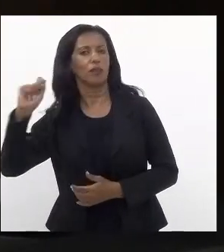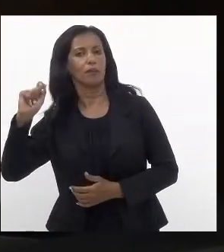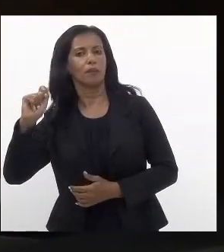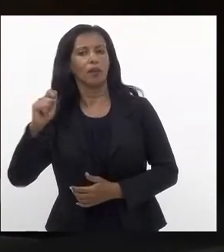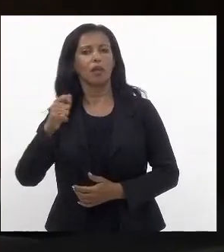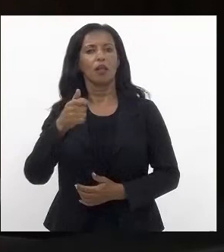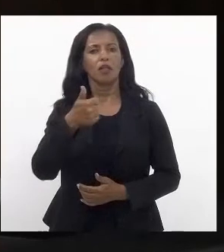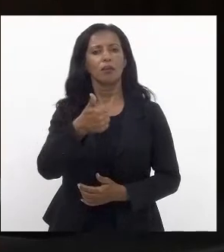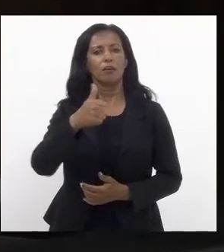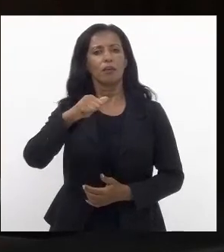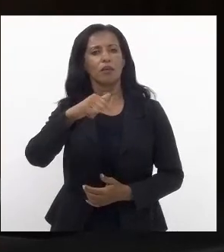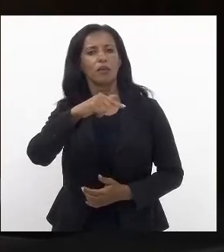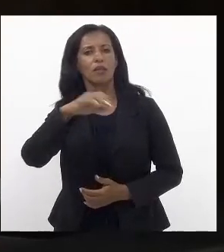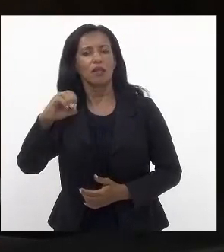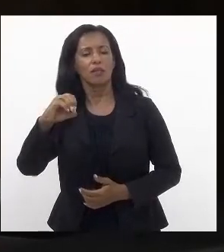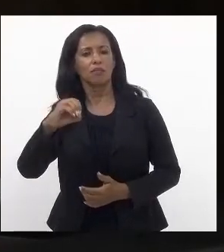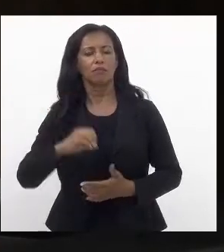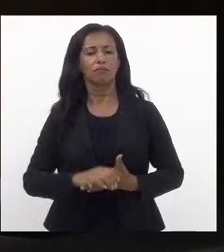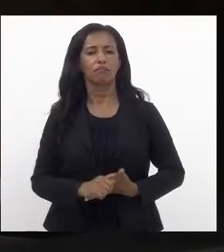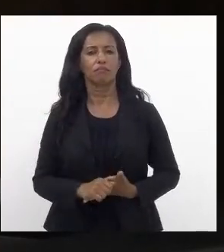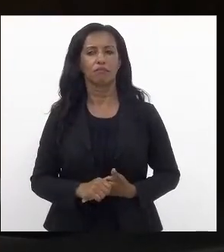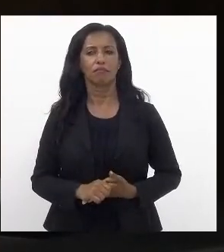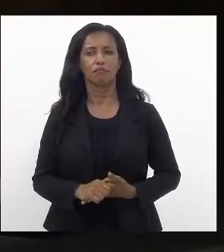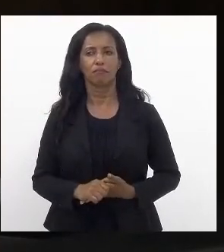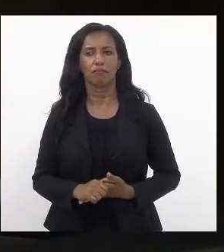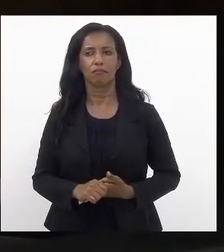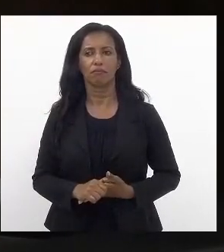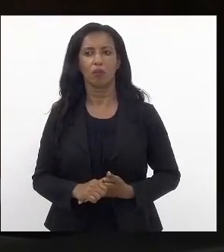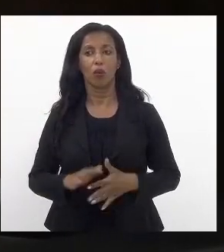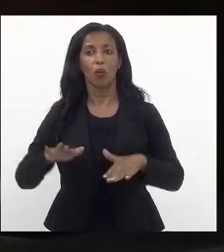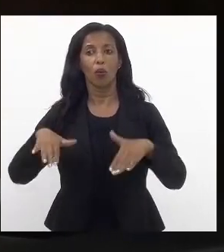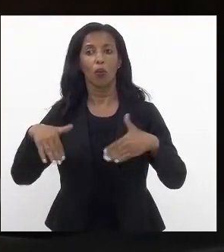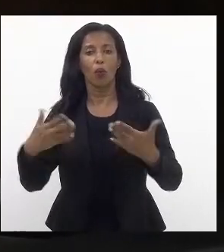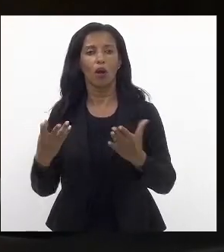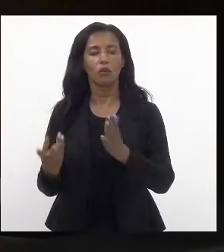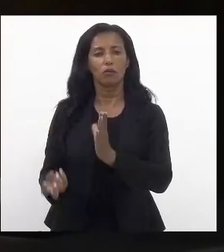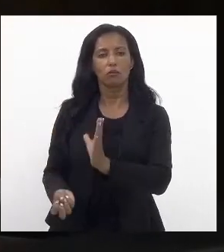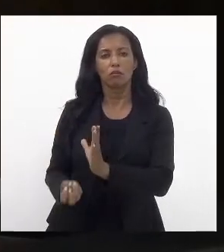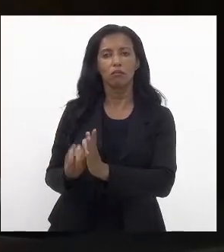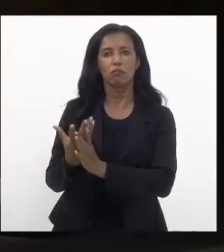del 1792, cuando fue la